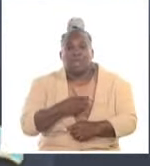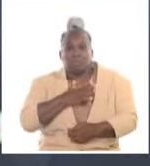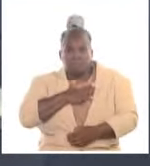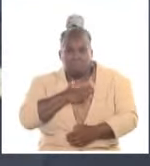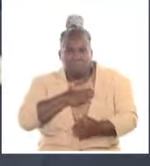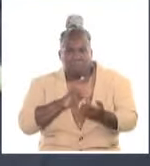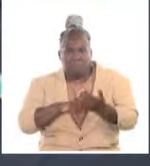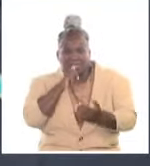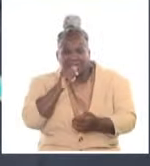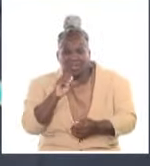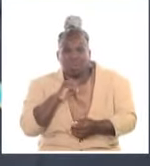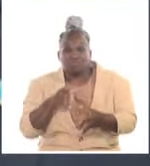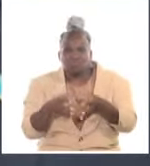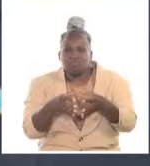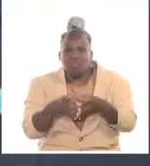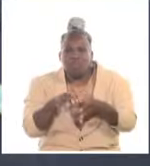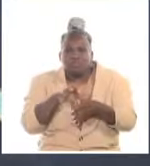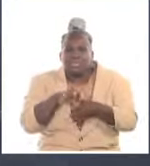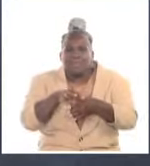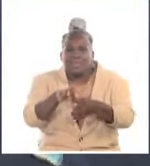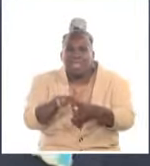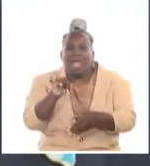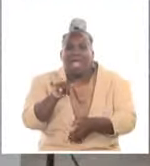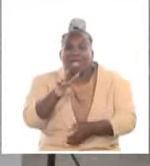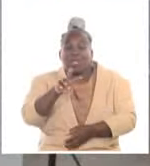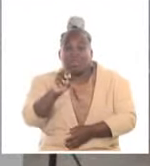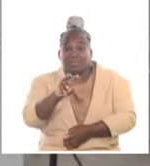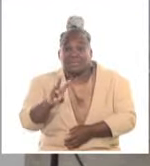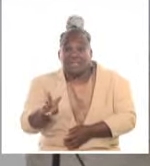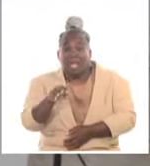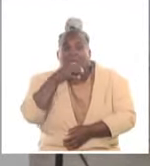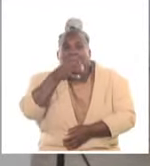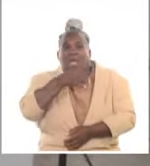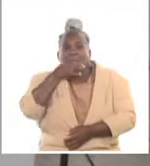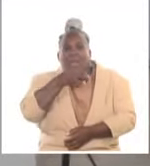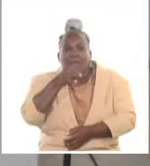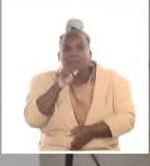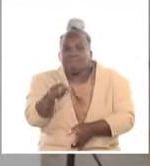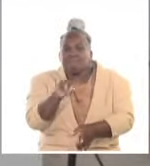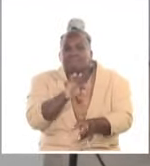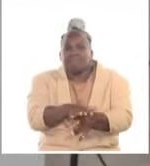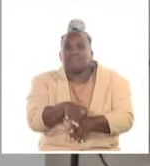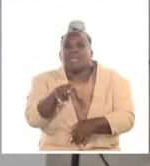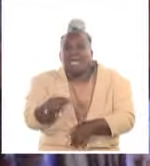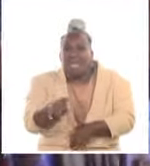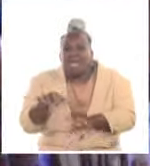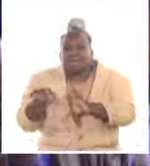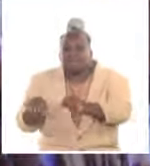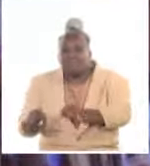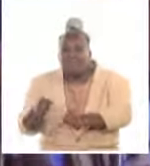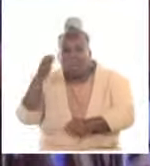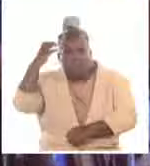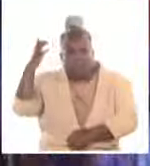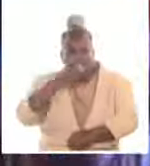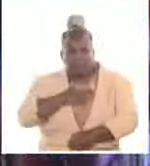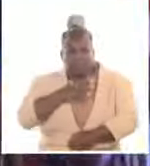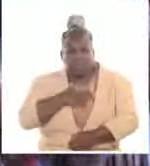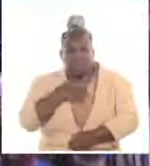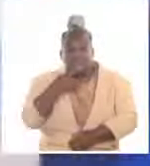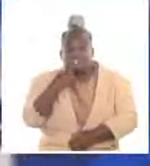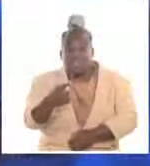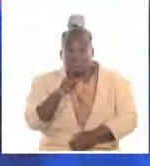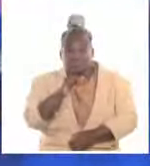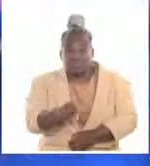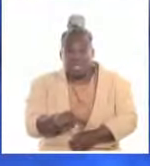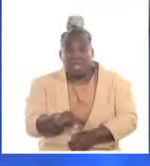Movimiento Semilla. En 2023 calificó las indagaciones como la punta de lanza de un golpe de Estado. La renuncia de Porras ha sido exigida por